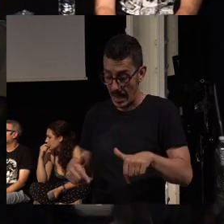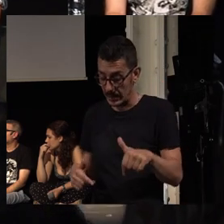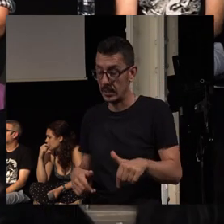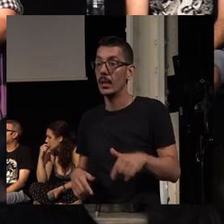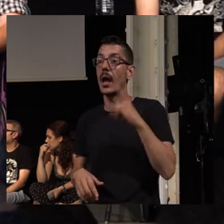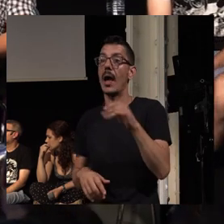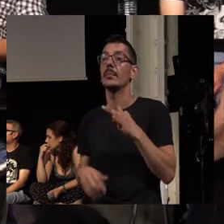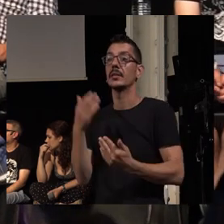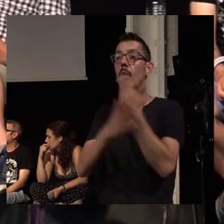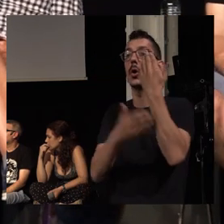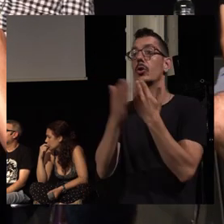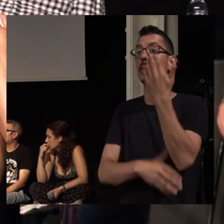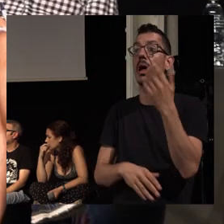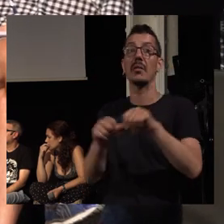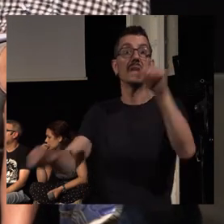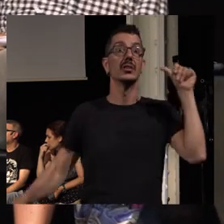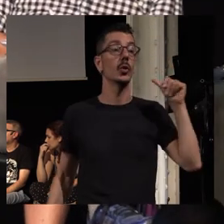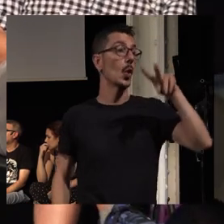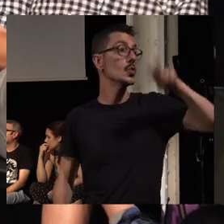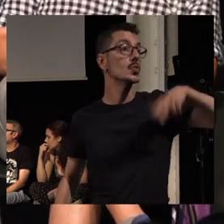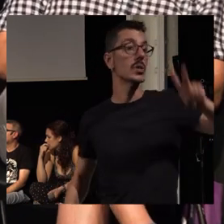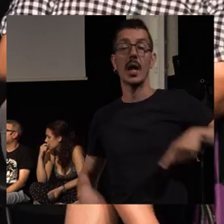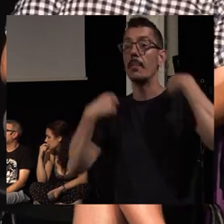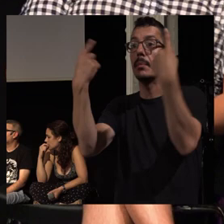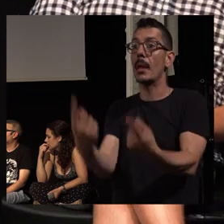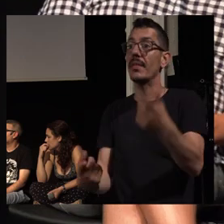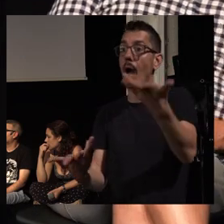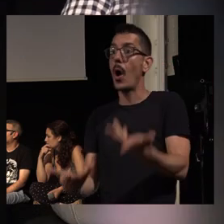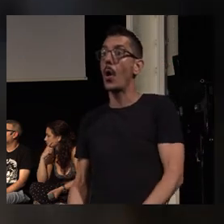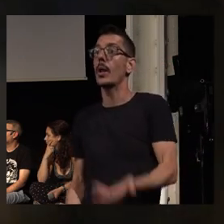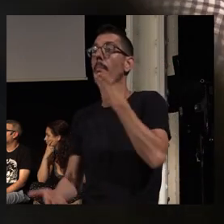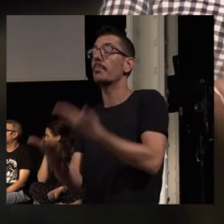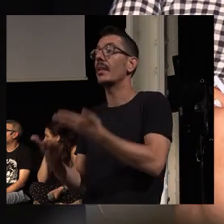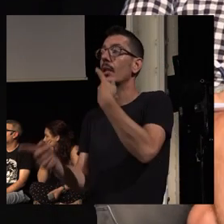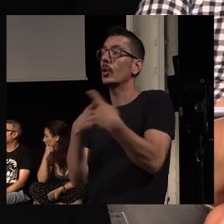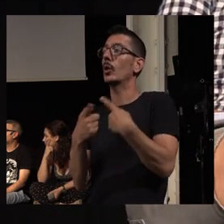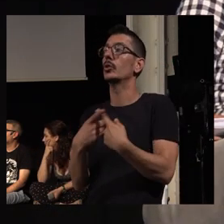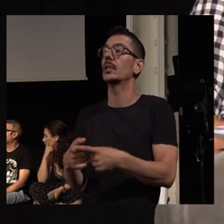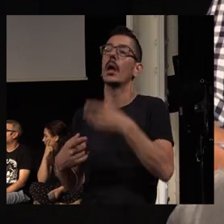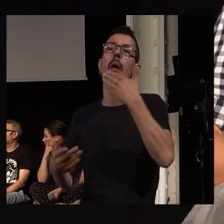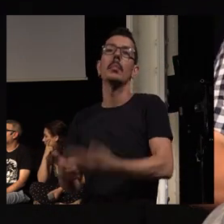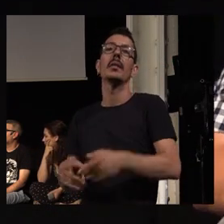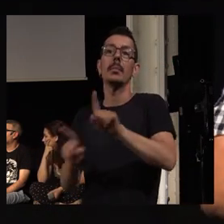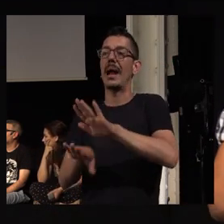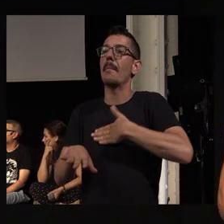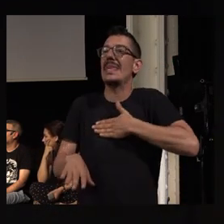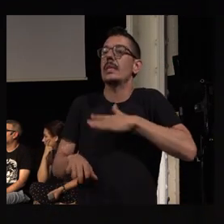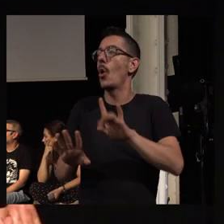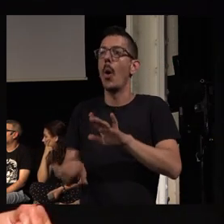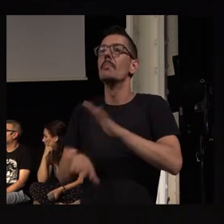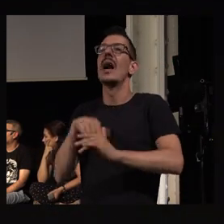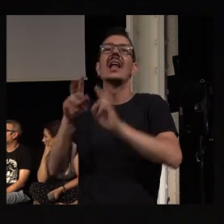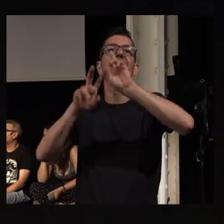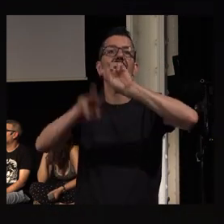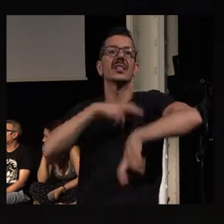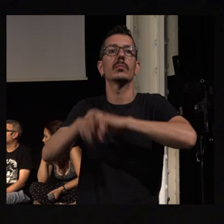además está montando unas jornadas que no he visto nunca en todo el Estado, y entonces es la oportunidad de pedir cosas, pero no pedir cosas para mí, pedir